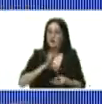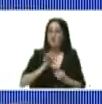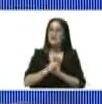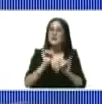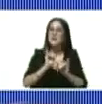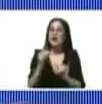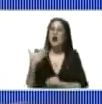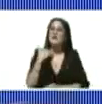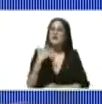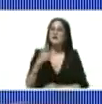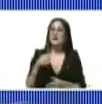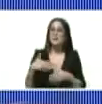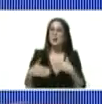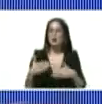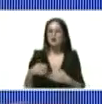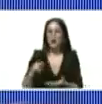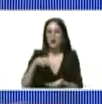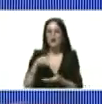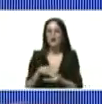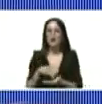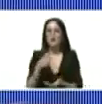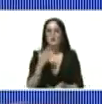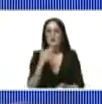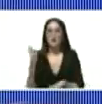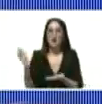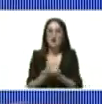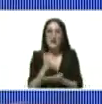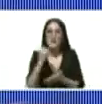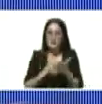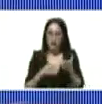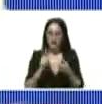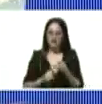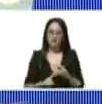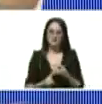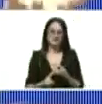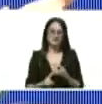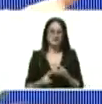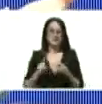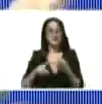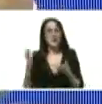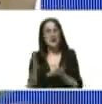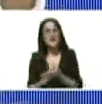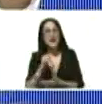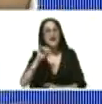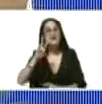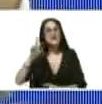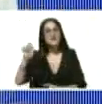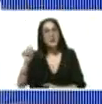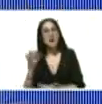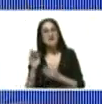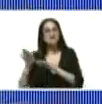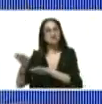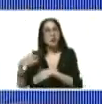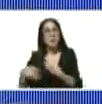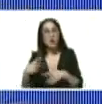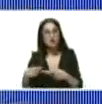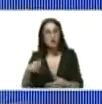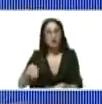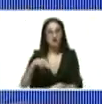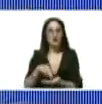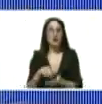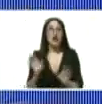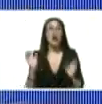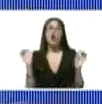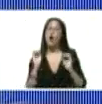producción nacional. Así que son herramientas, bien sea elimino impuesto de importación, elimino IVA para favorecer la producción nacional, o